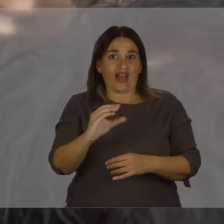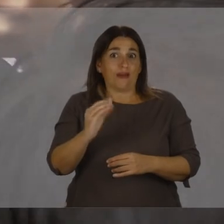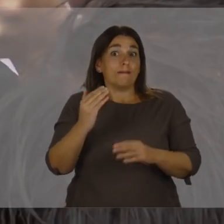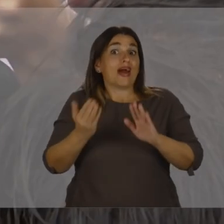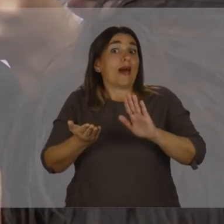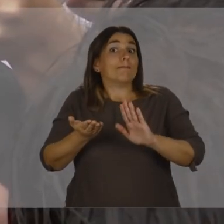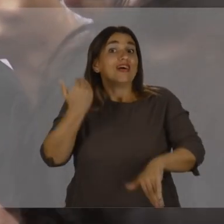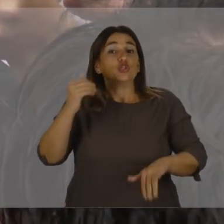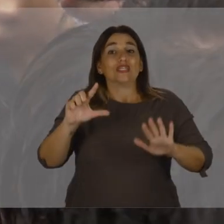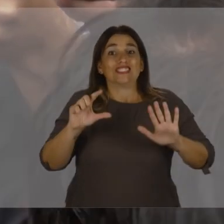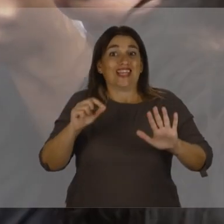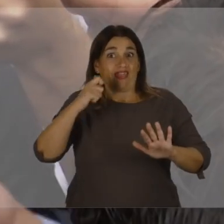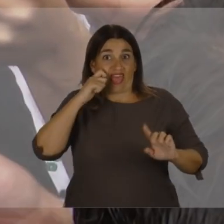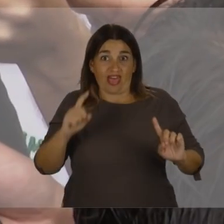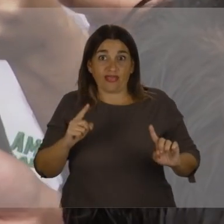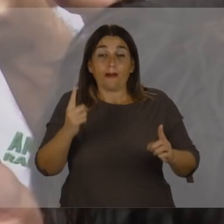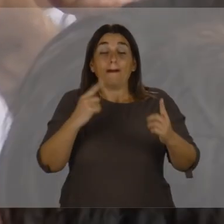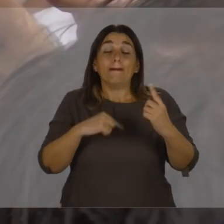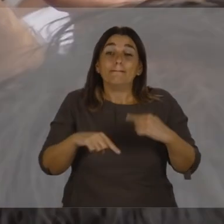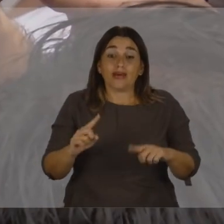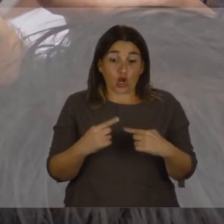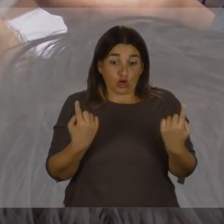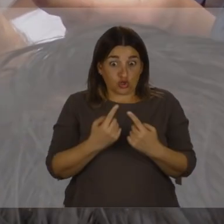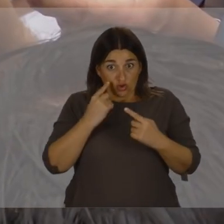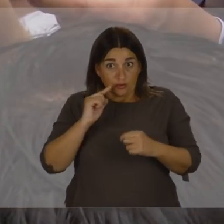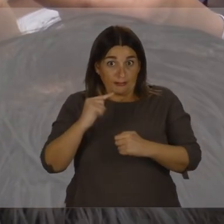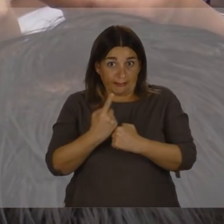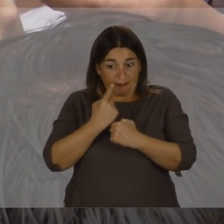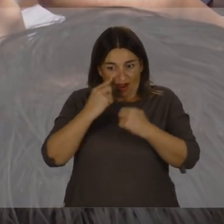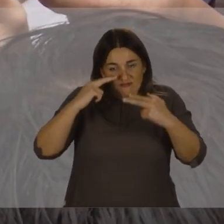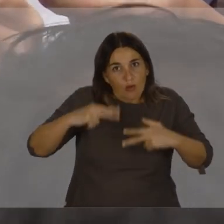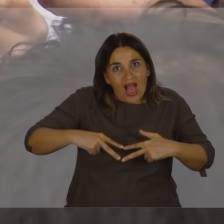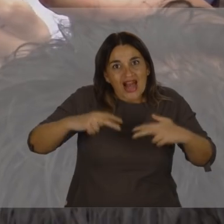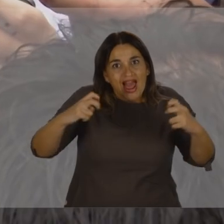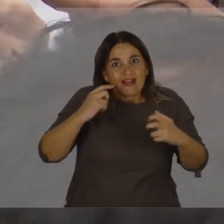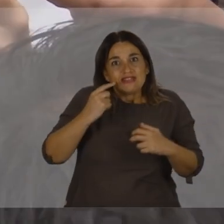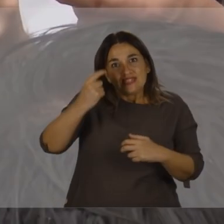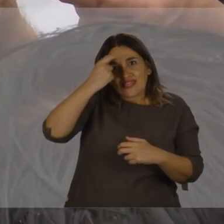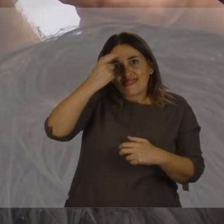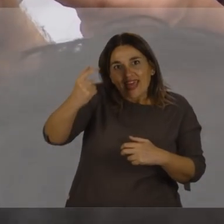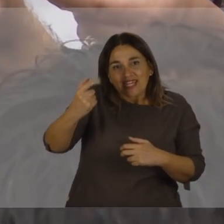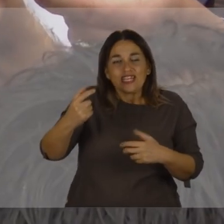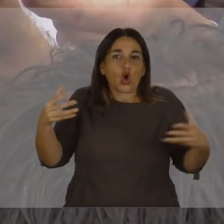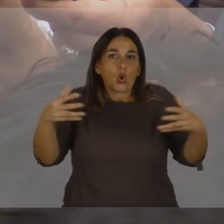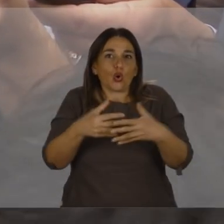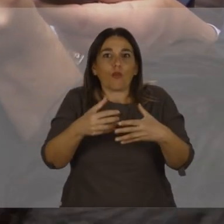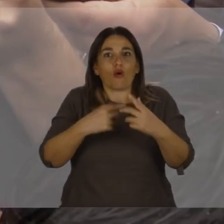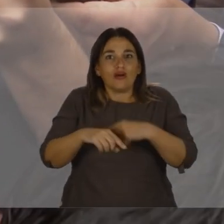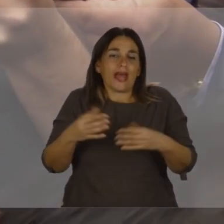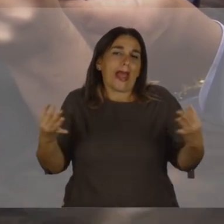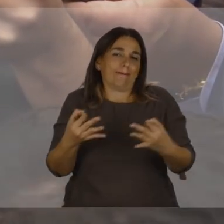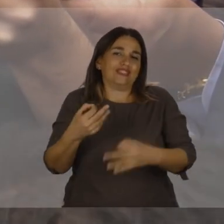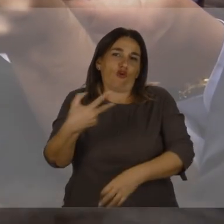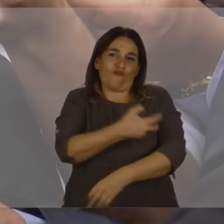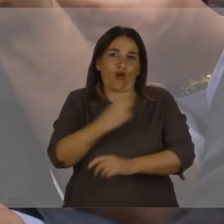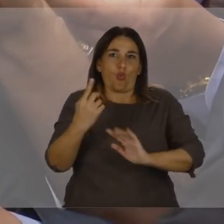para mayores de 70. Pero como nosotros respondemos al análisis técnico y científico de una comisión